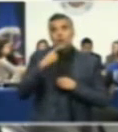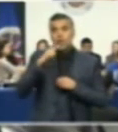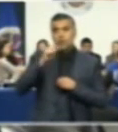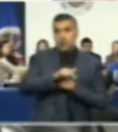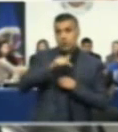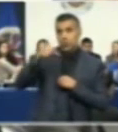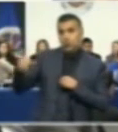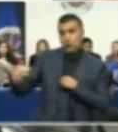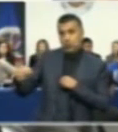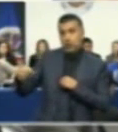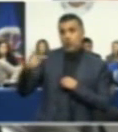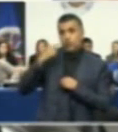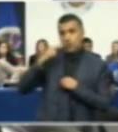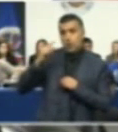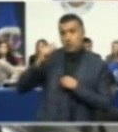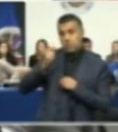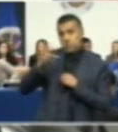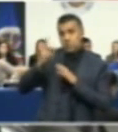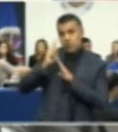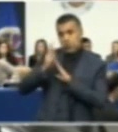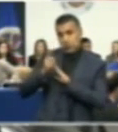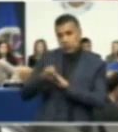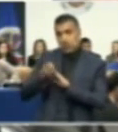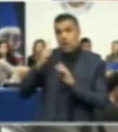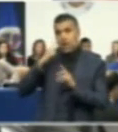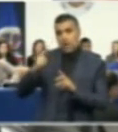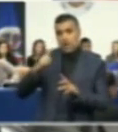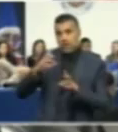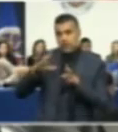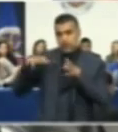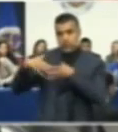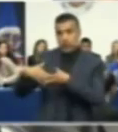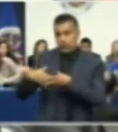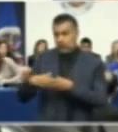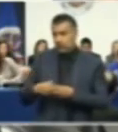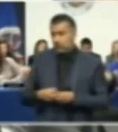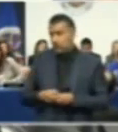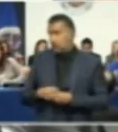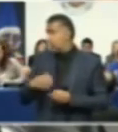de la palabra por 20 minutos a la institución peticionaria.